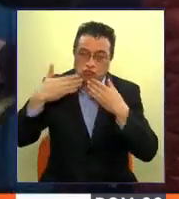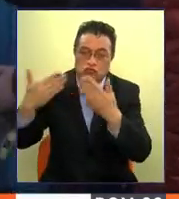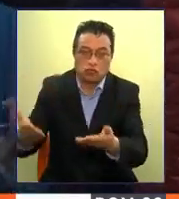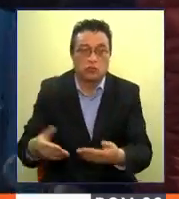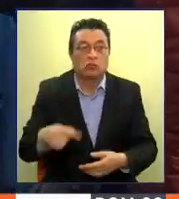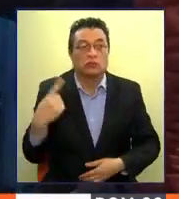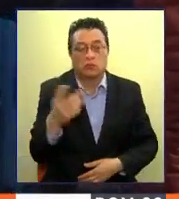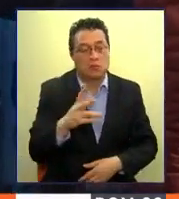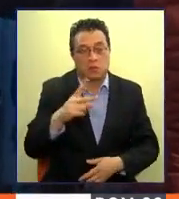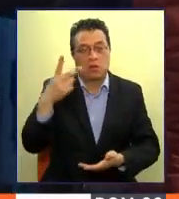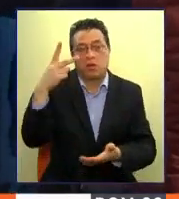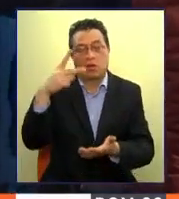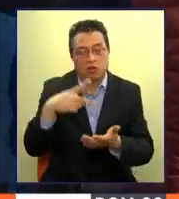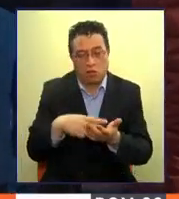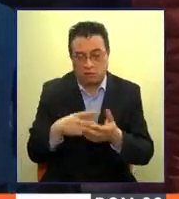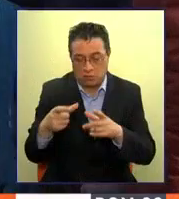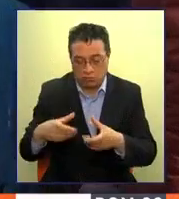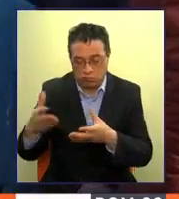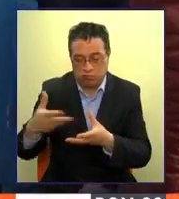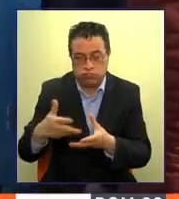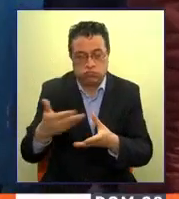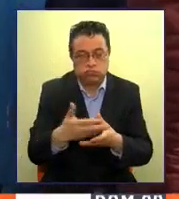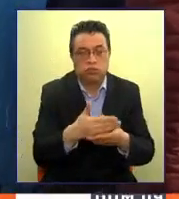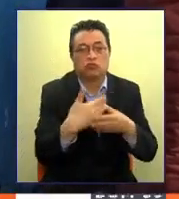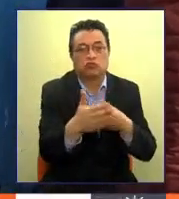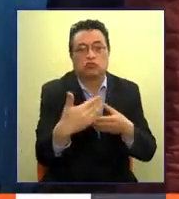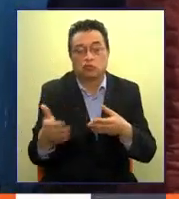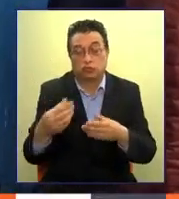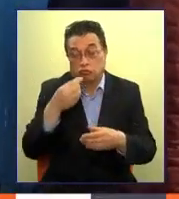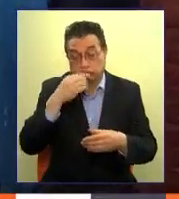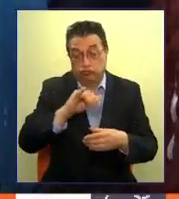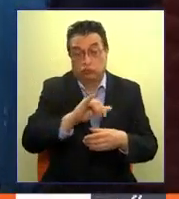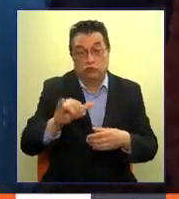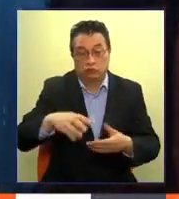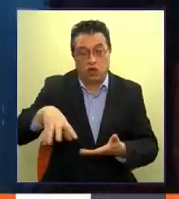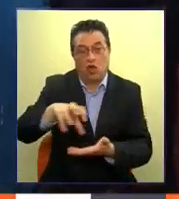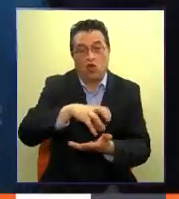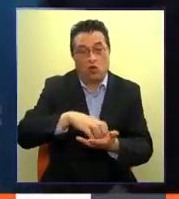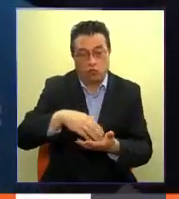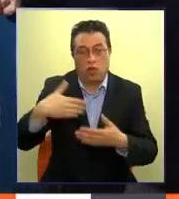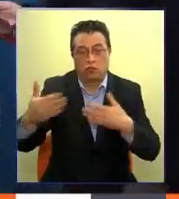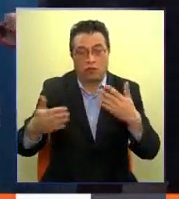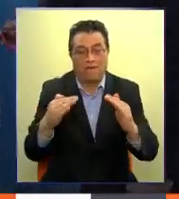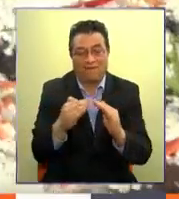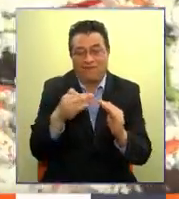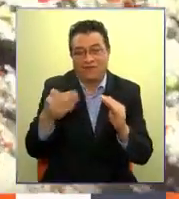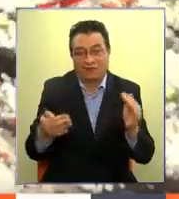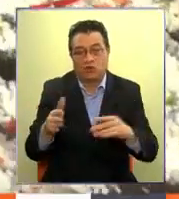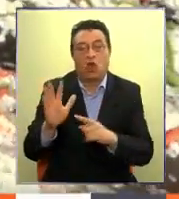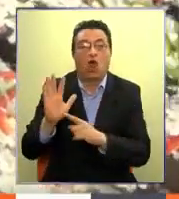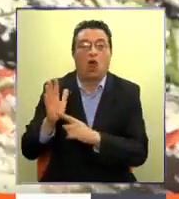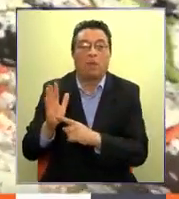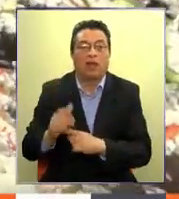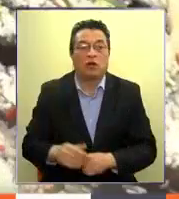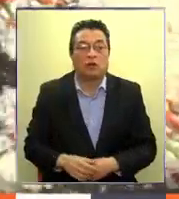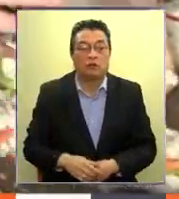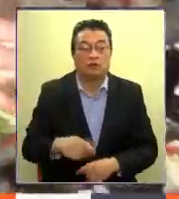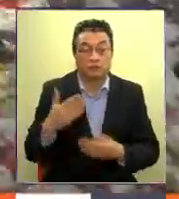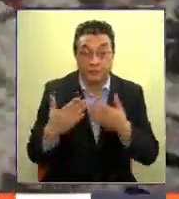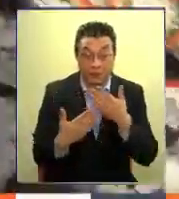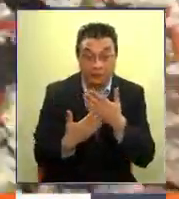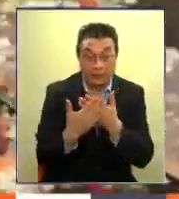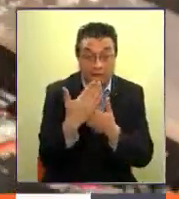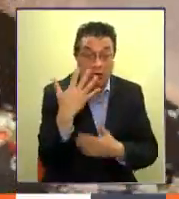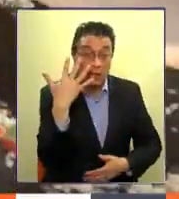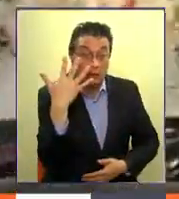para 2.000 raciones y repartirle un rato más a la comuna, a los vecinos de la comuna de Los Espejos. El día comenzó a las 5 de la